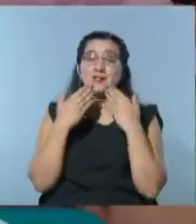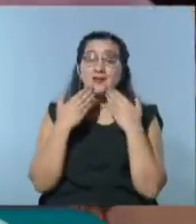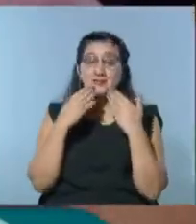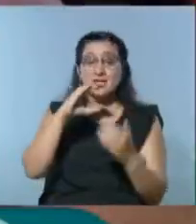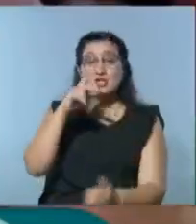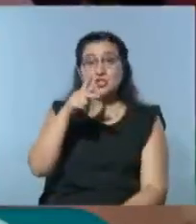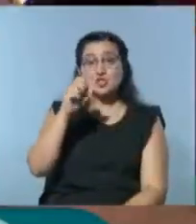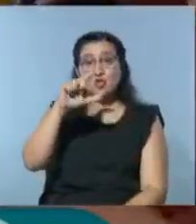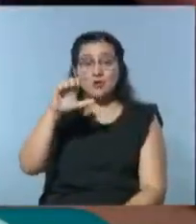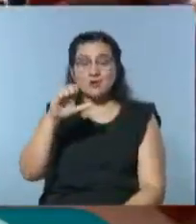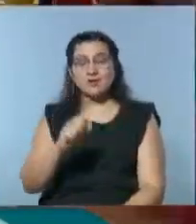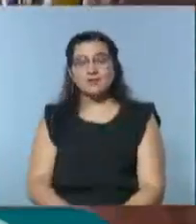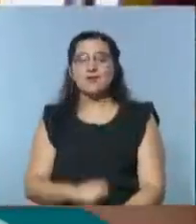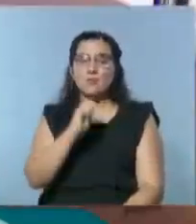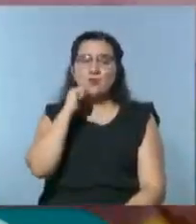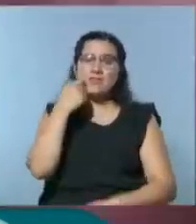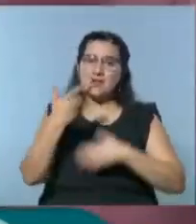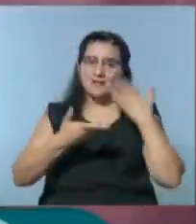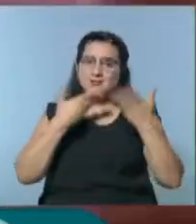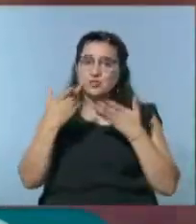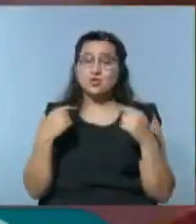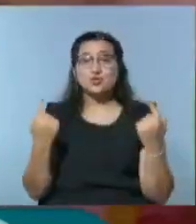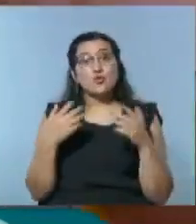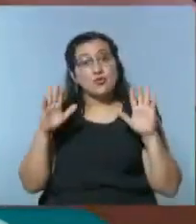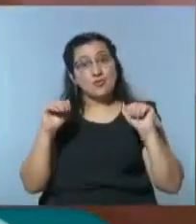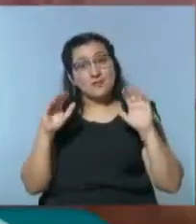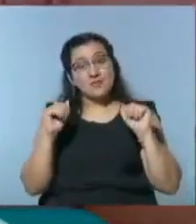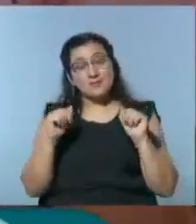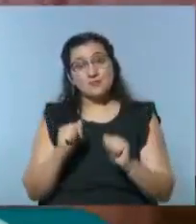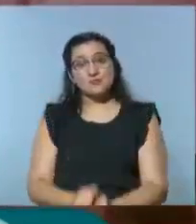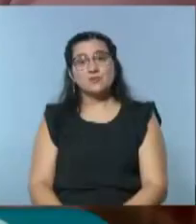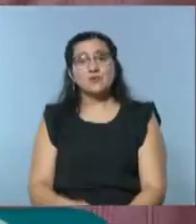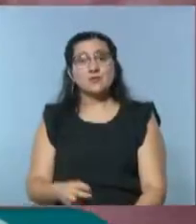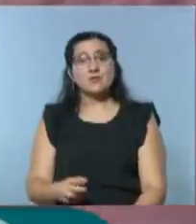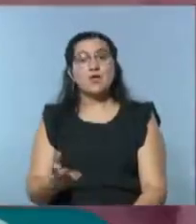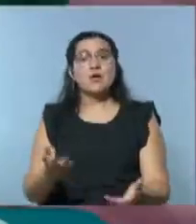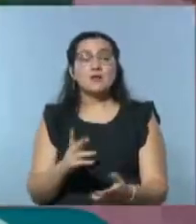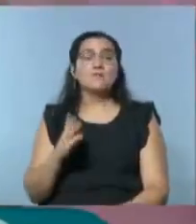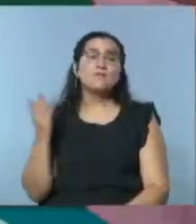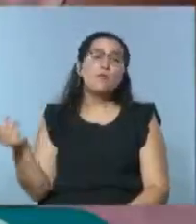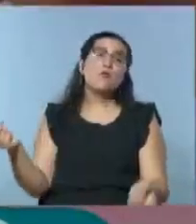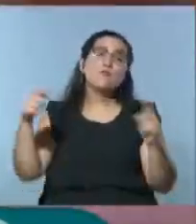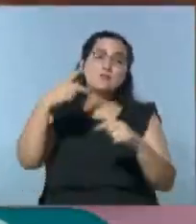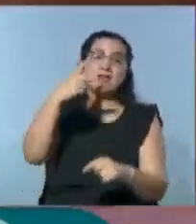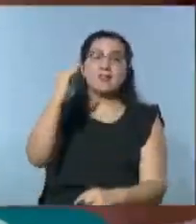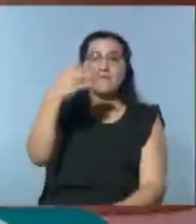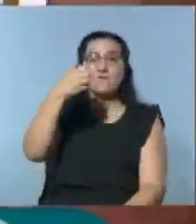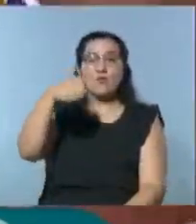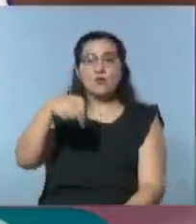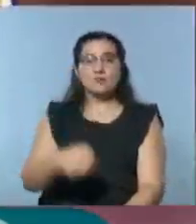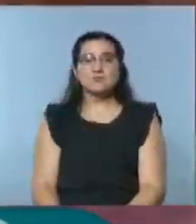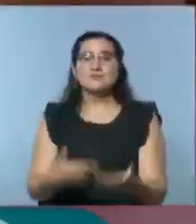Gracias, Chole, qué gran tema. Nosotros nos despedimos hasta un ratito, que nos vamos para el Kibón. Dale, muchas